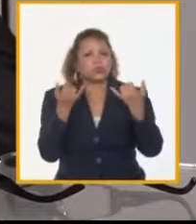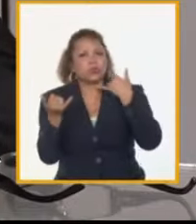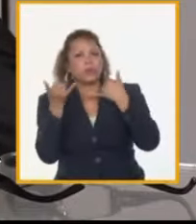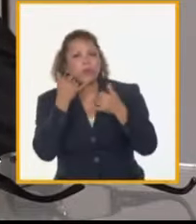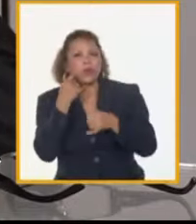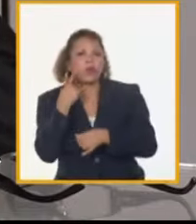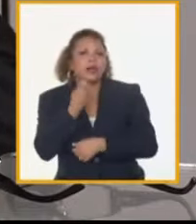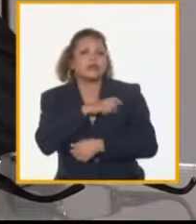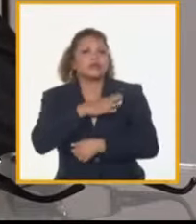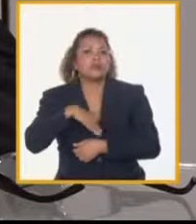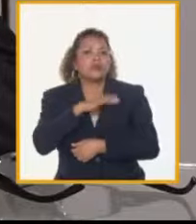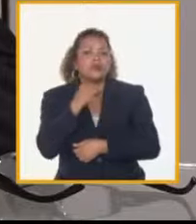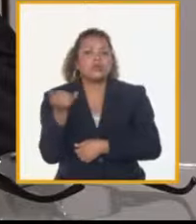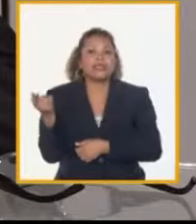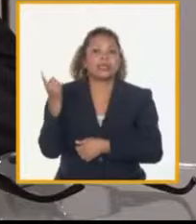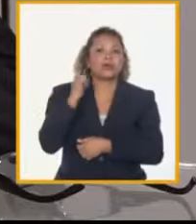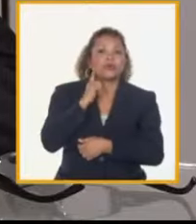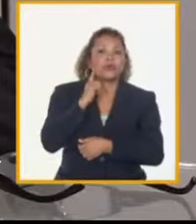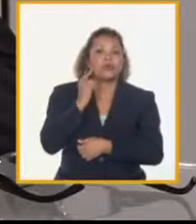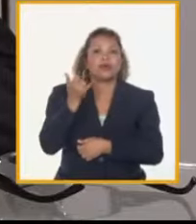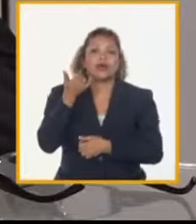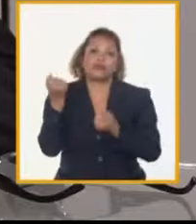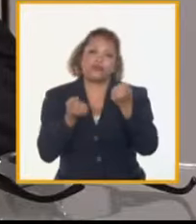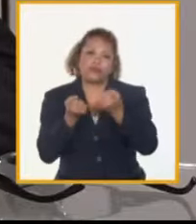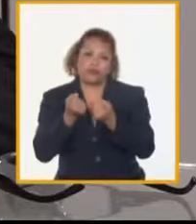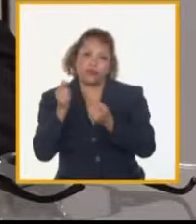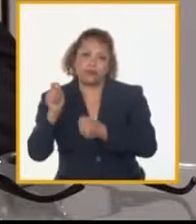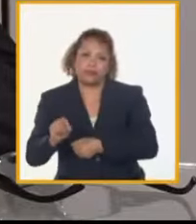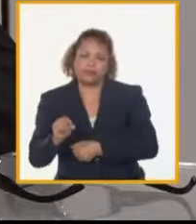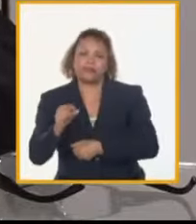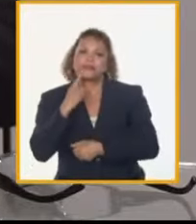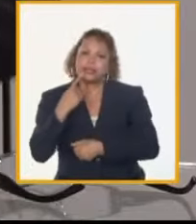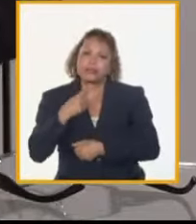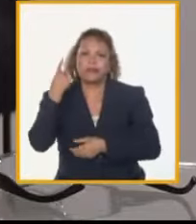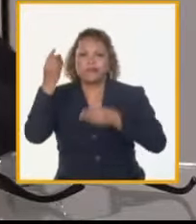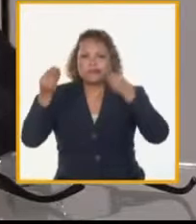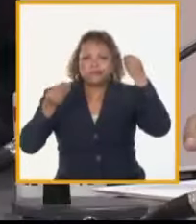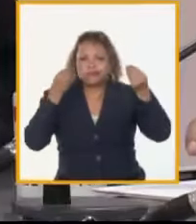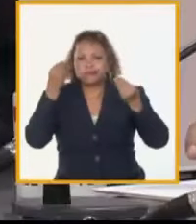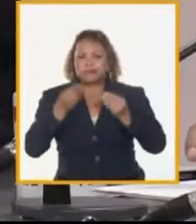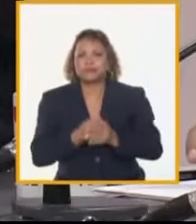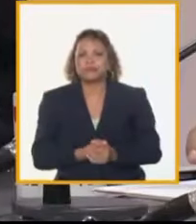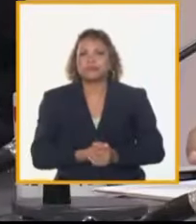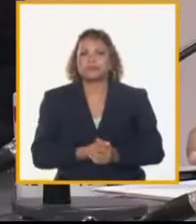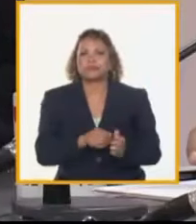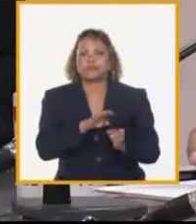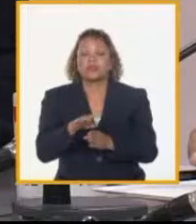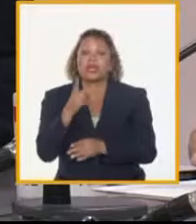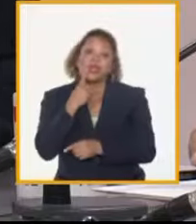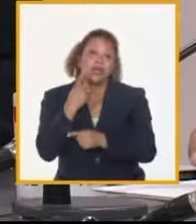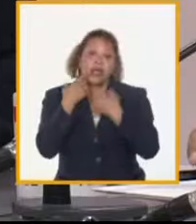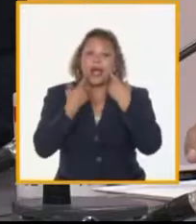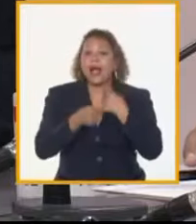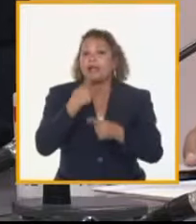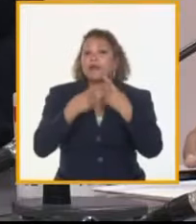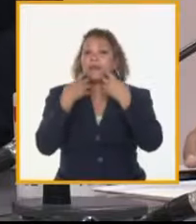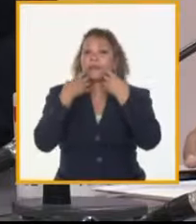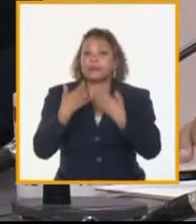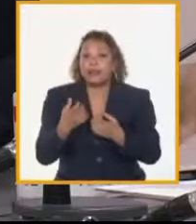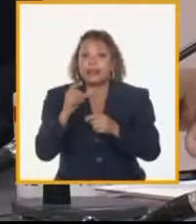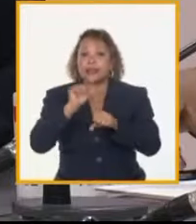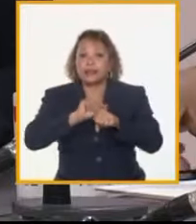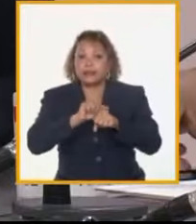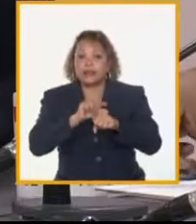pero ciertamente el servicio de Gacela es algo que tenemos que cambiar. Se ha convertido en imprescindible en la capital en particular, y por supuesto